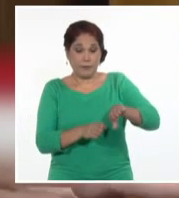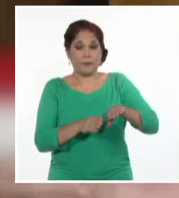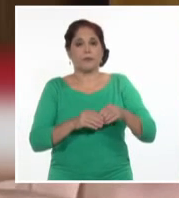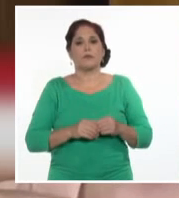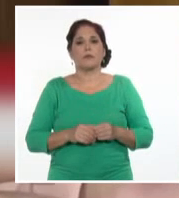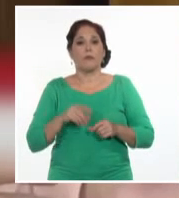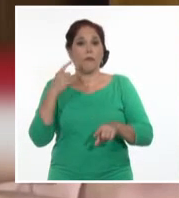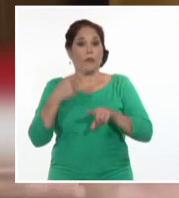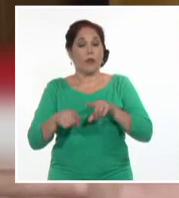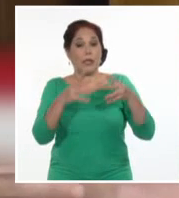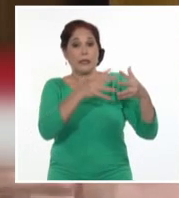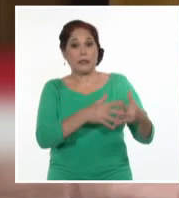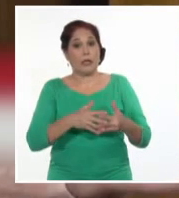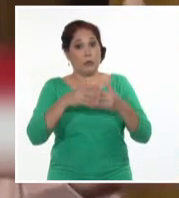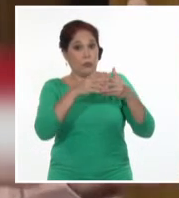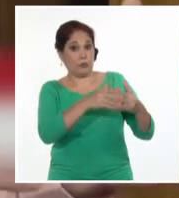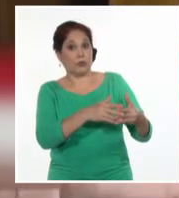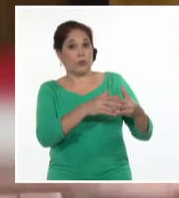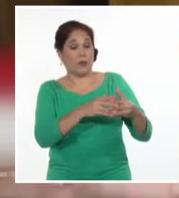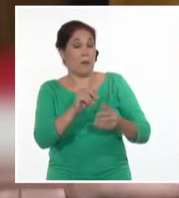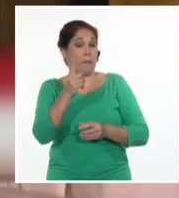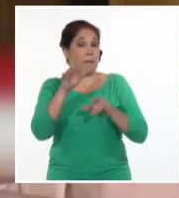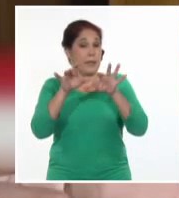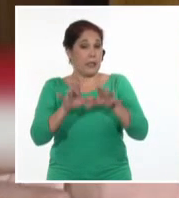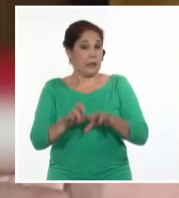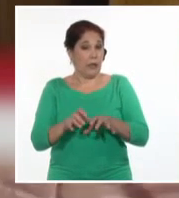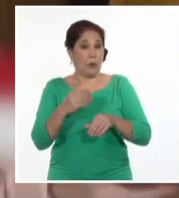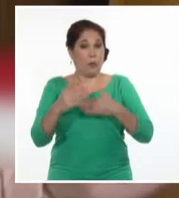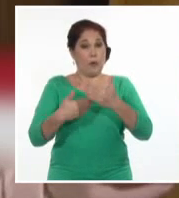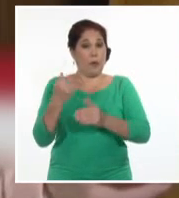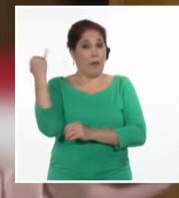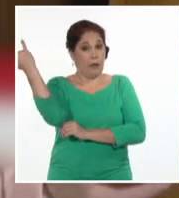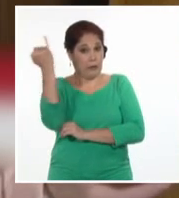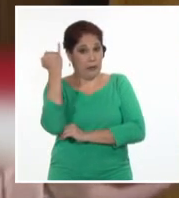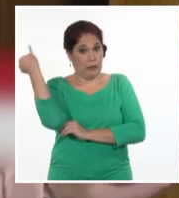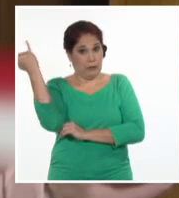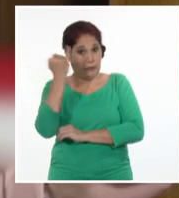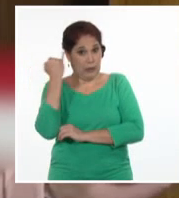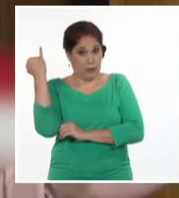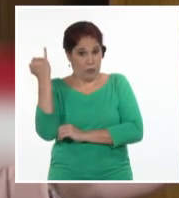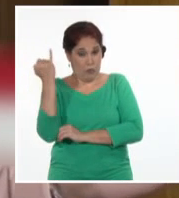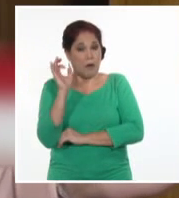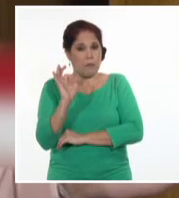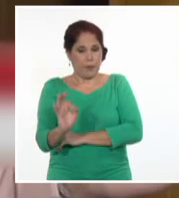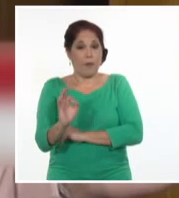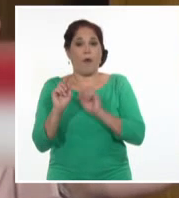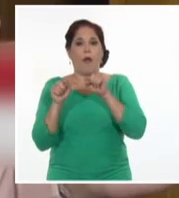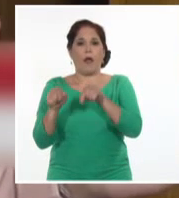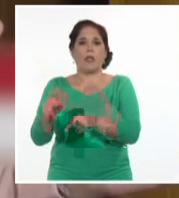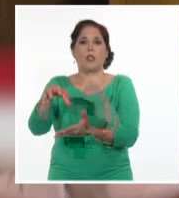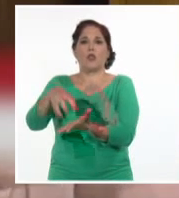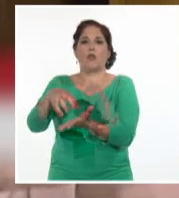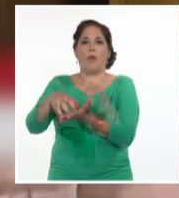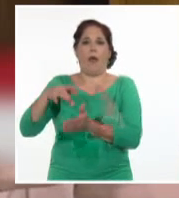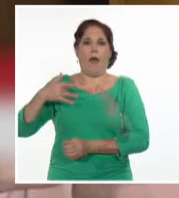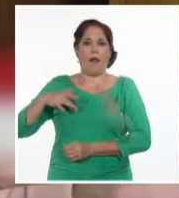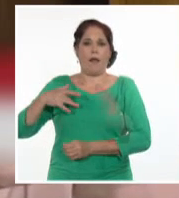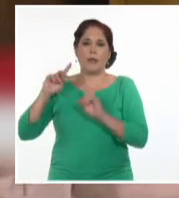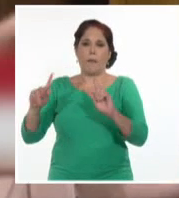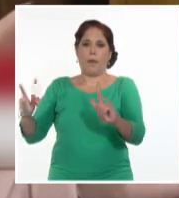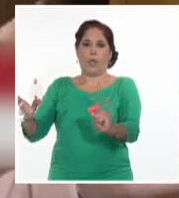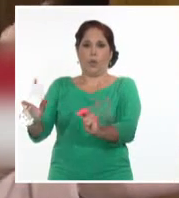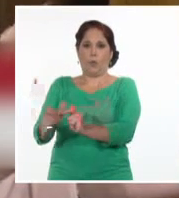Estados Unidos, encabezada por el subsecretario para Asuntos Internacionales, Jay Chambu, se encuentra en la ciudad de Buenos Aires para reunirse